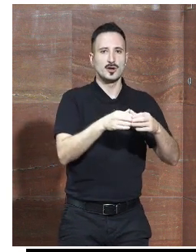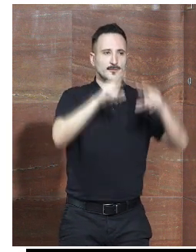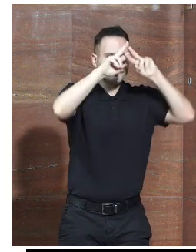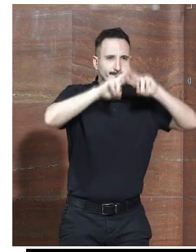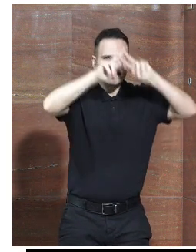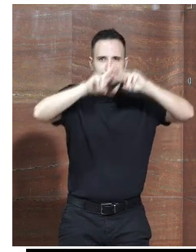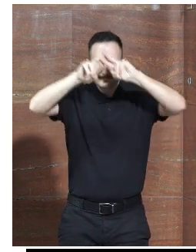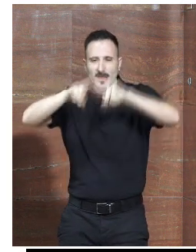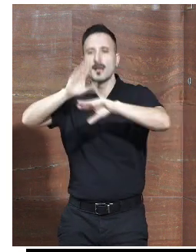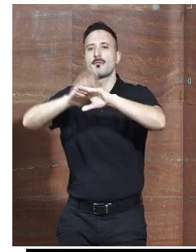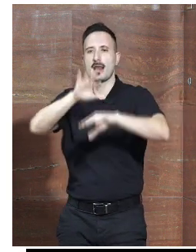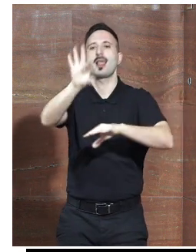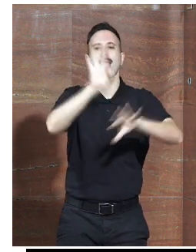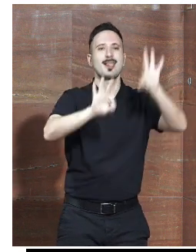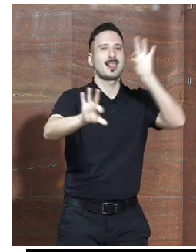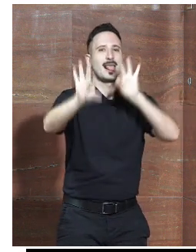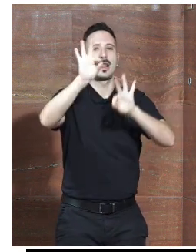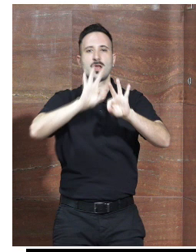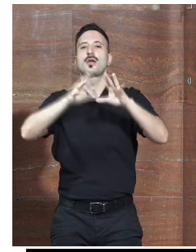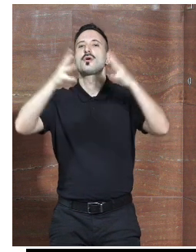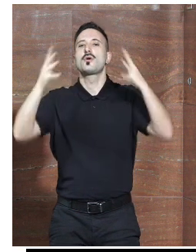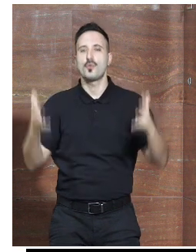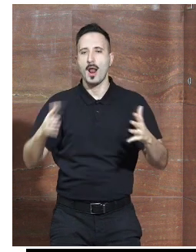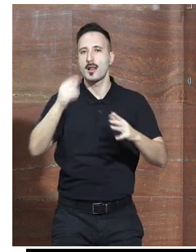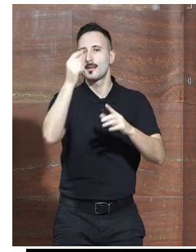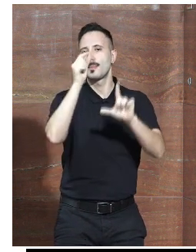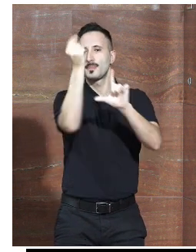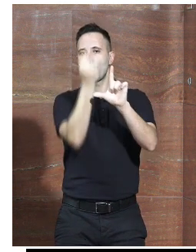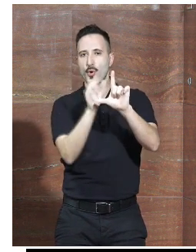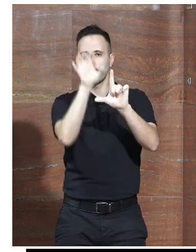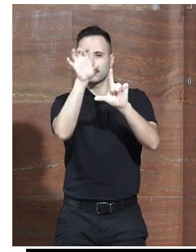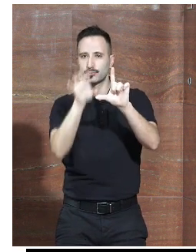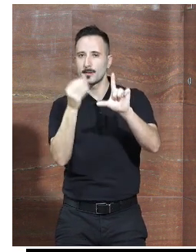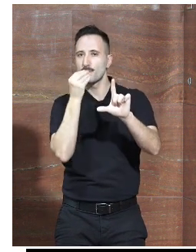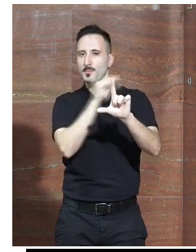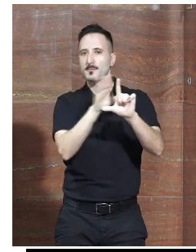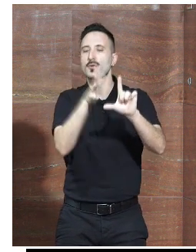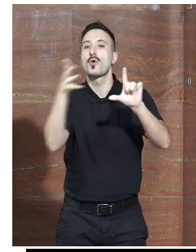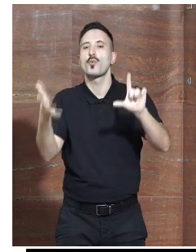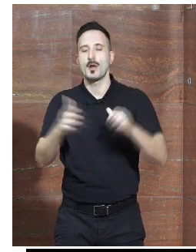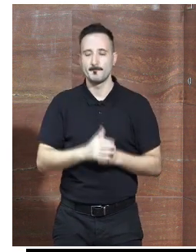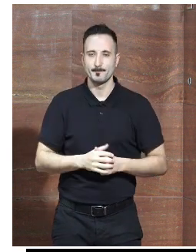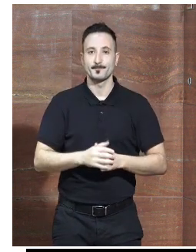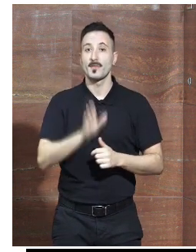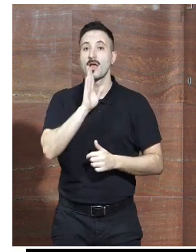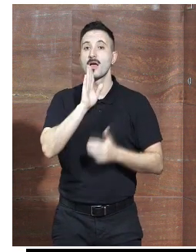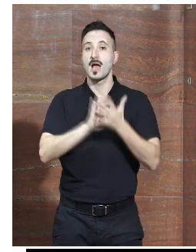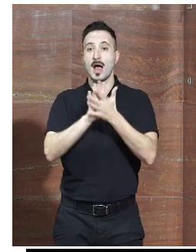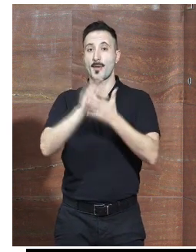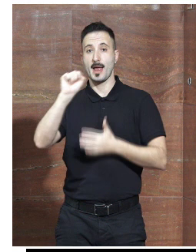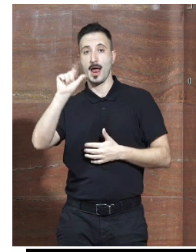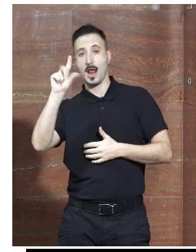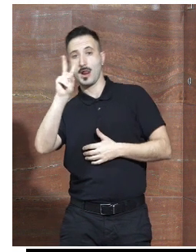poder efectivamente quedarnos o decidir cuáles son aquellos pictogramas y signos gráficos. Como comentaba Álvaro antes, ¿no?